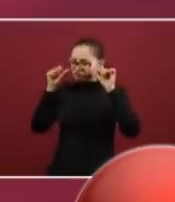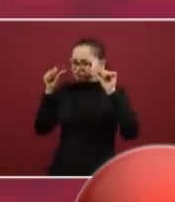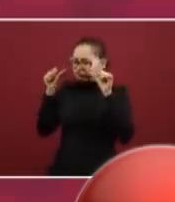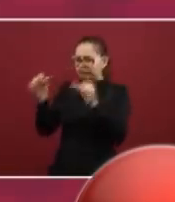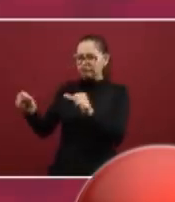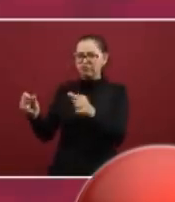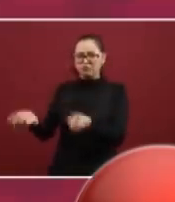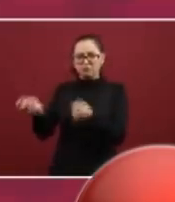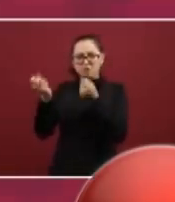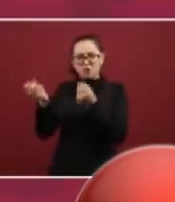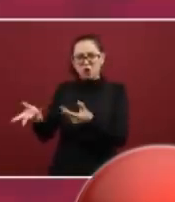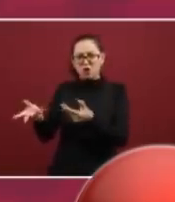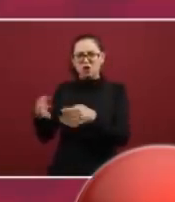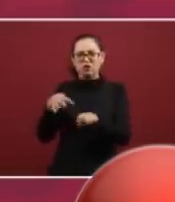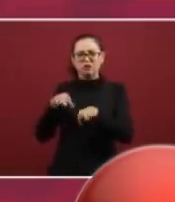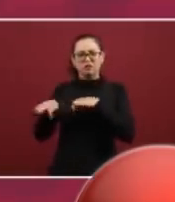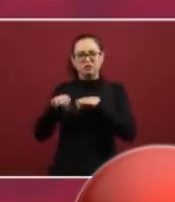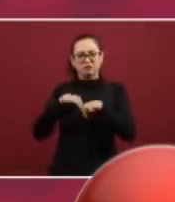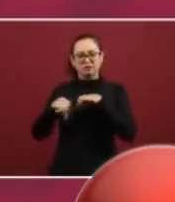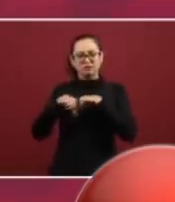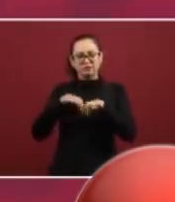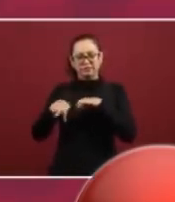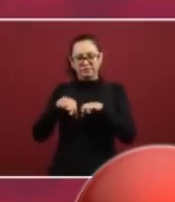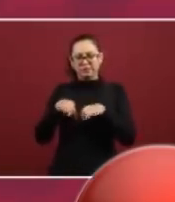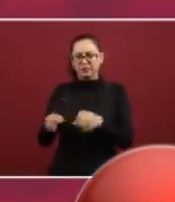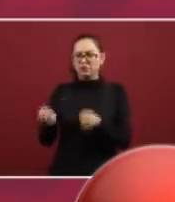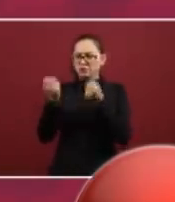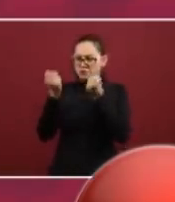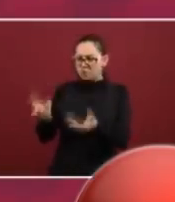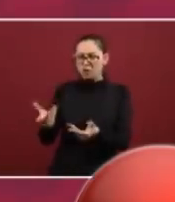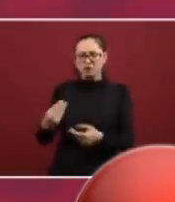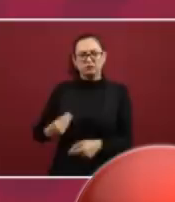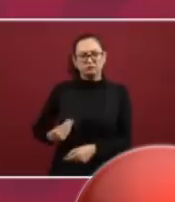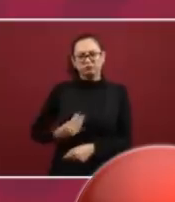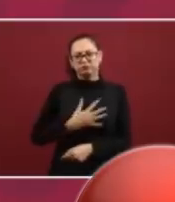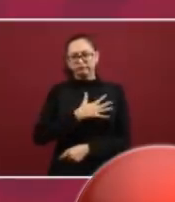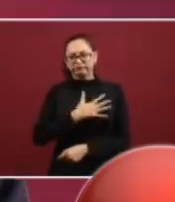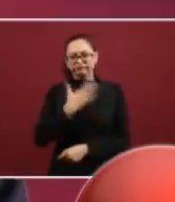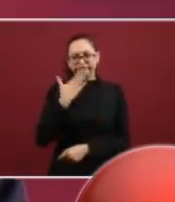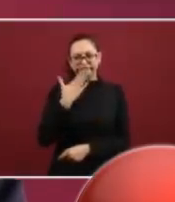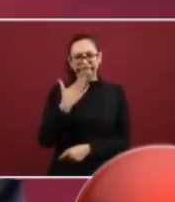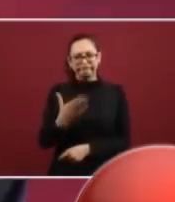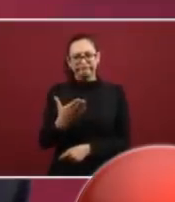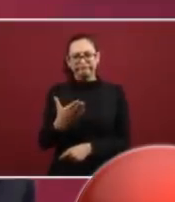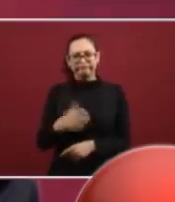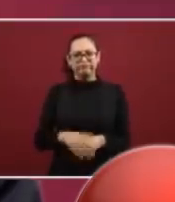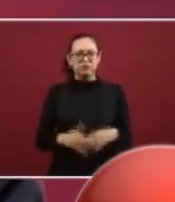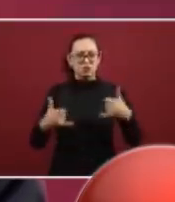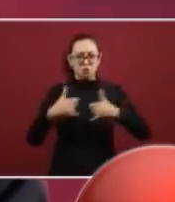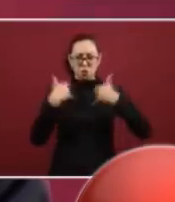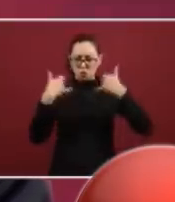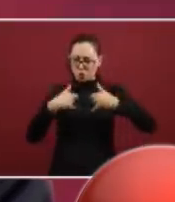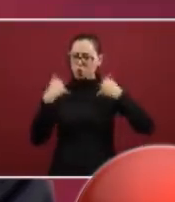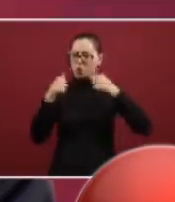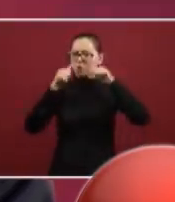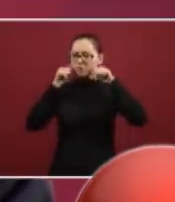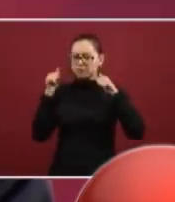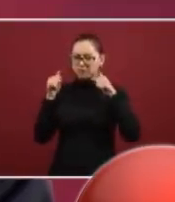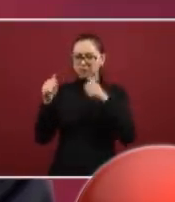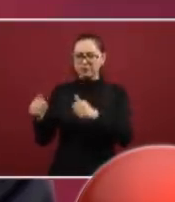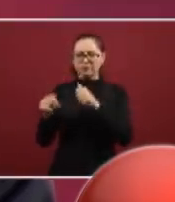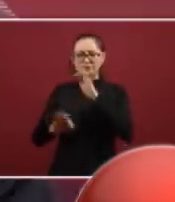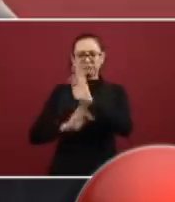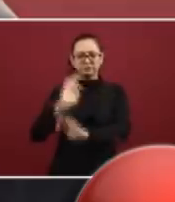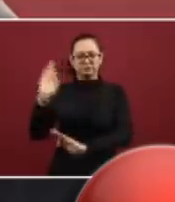haya trabajo, el que haya bienestar, que no se abandonen a los jóvenes